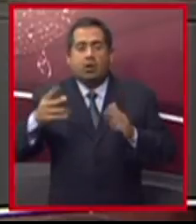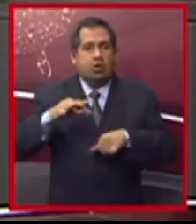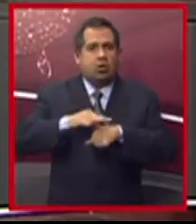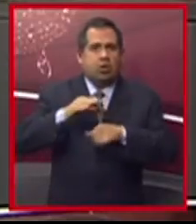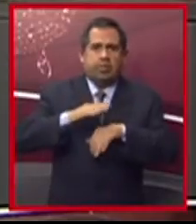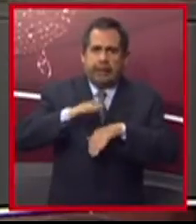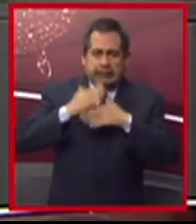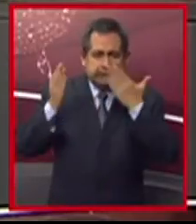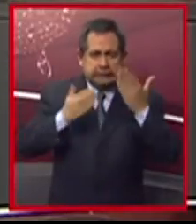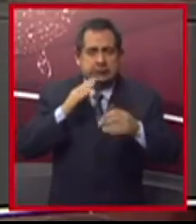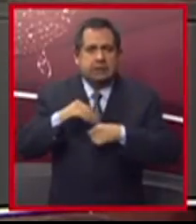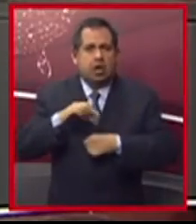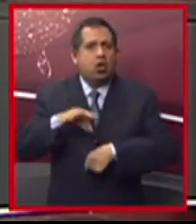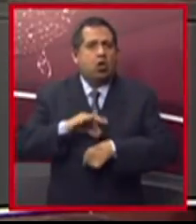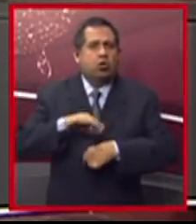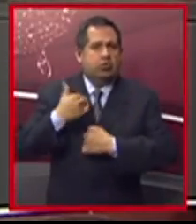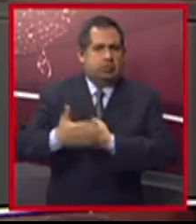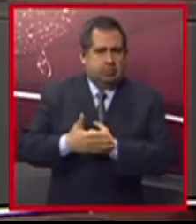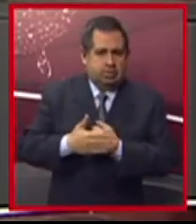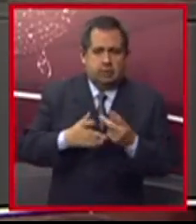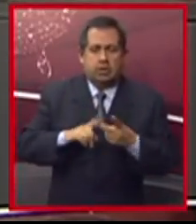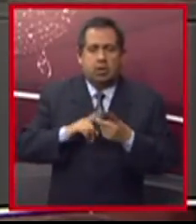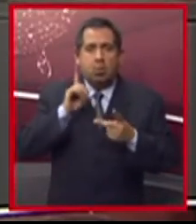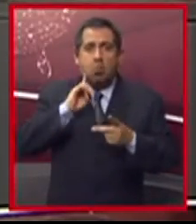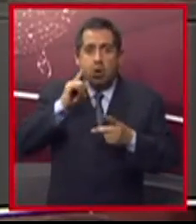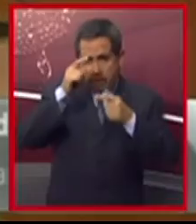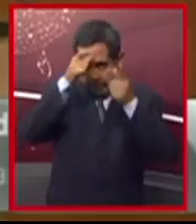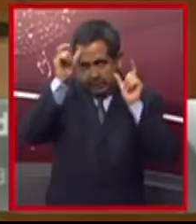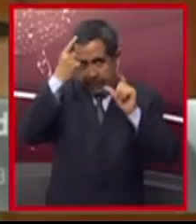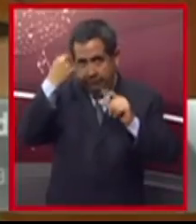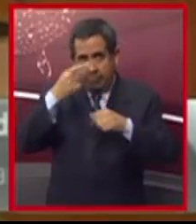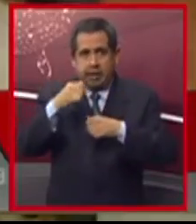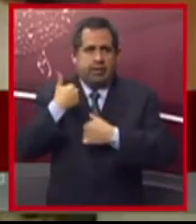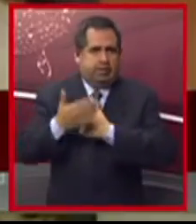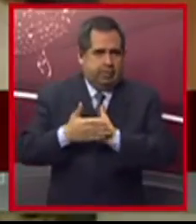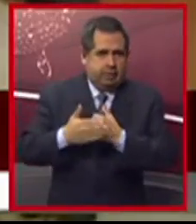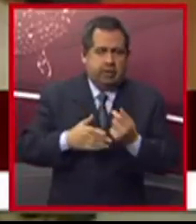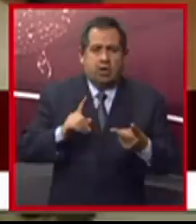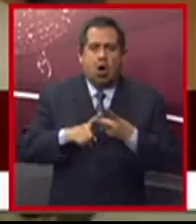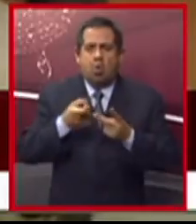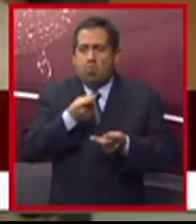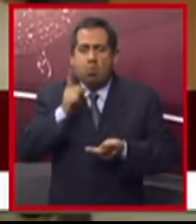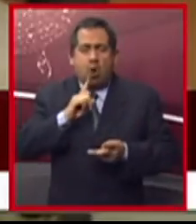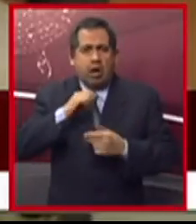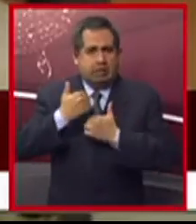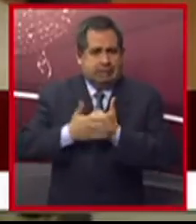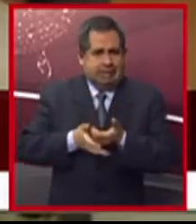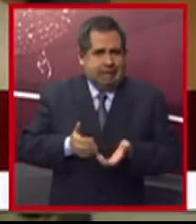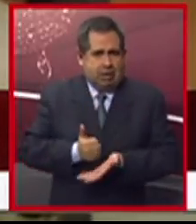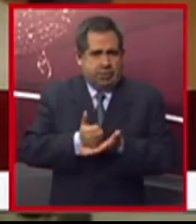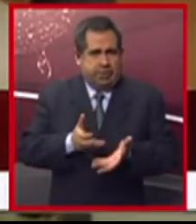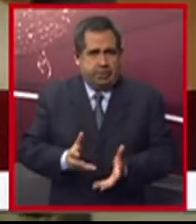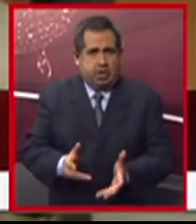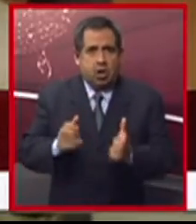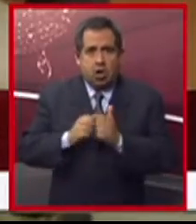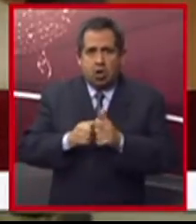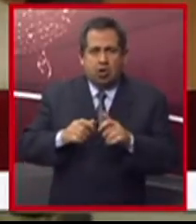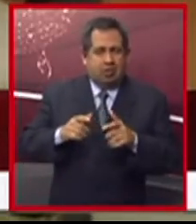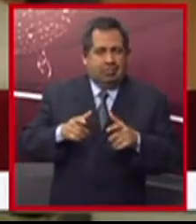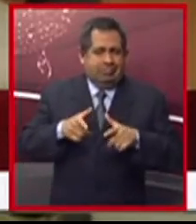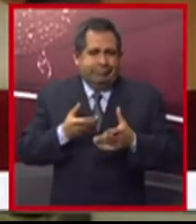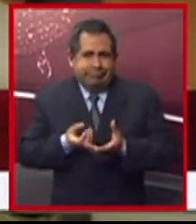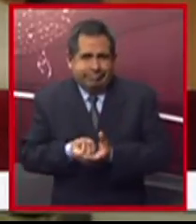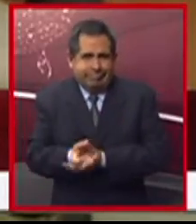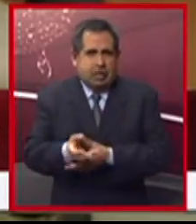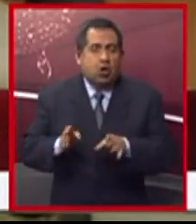generales, gineco-obstetras, enfermeras gineco-obstetras, enfermeras generales y parteras profesionales a favor del parto vaginal y con perspectiva